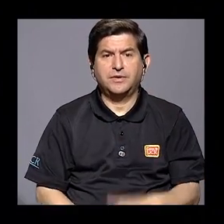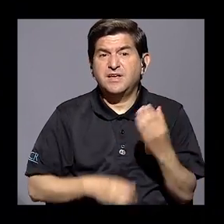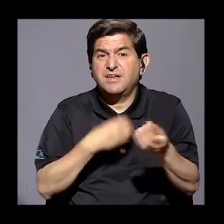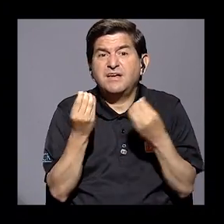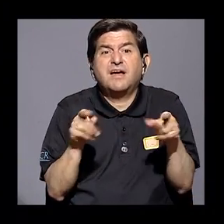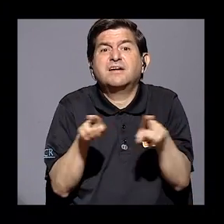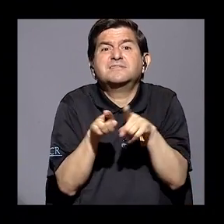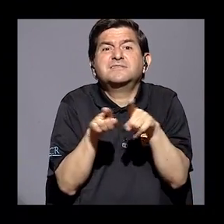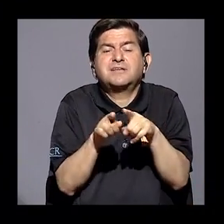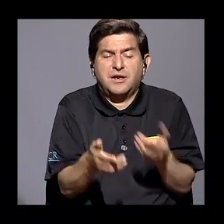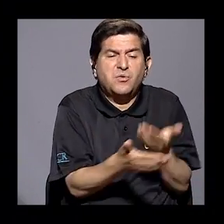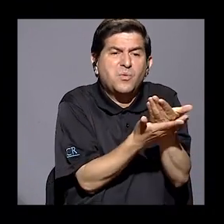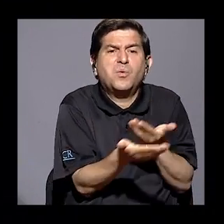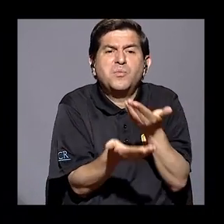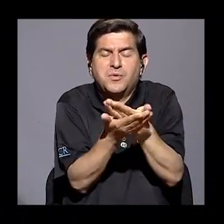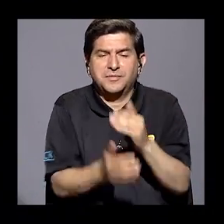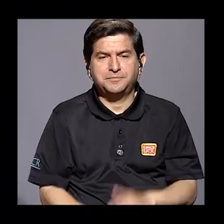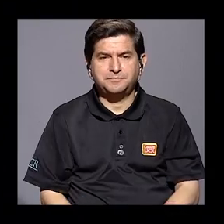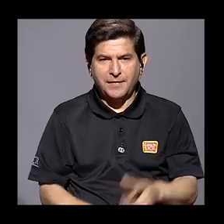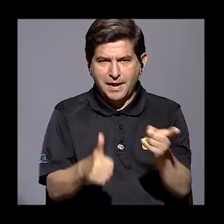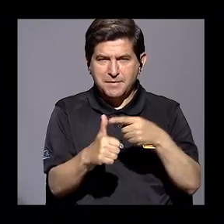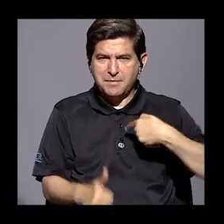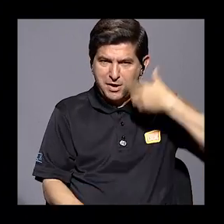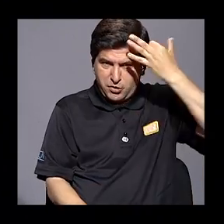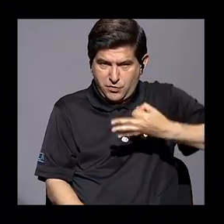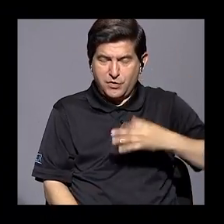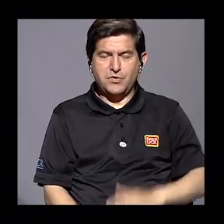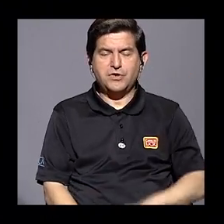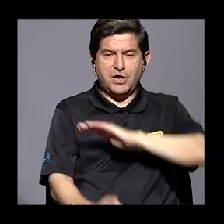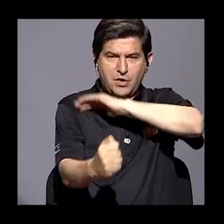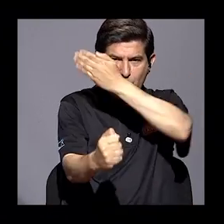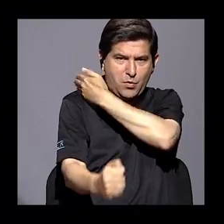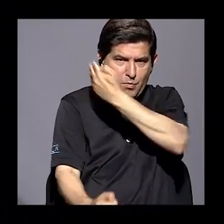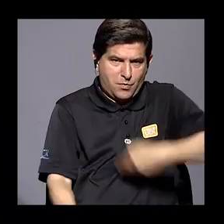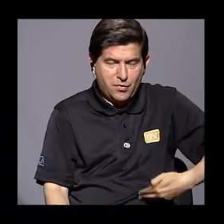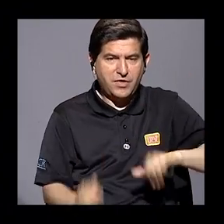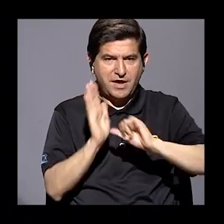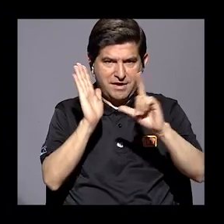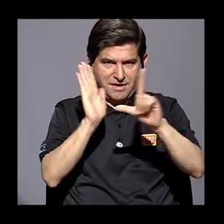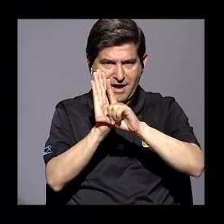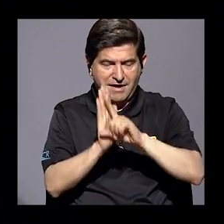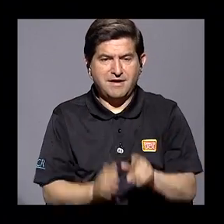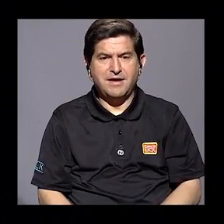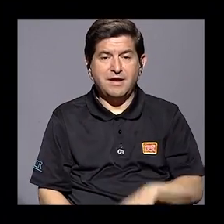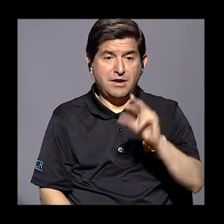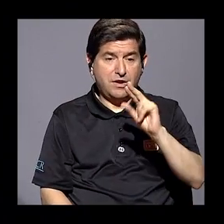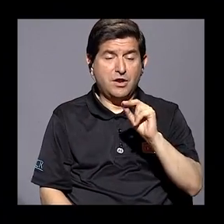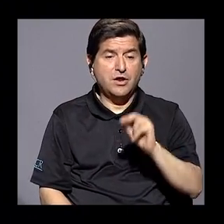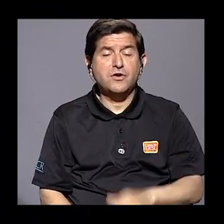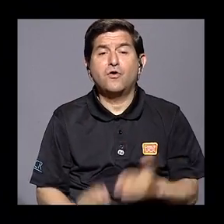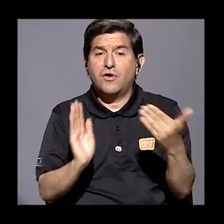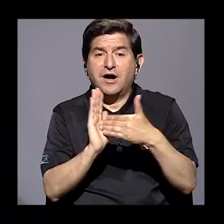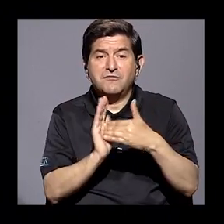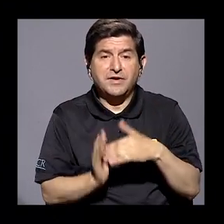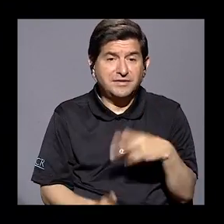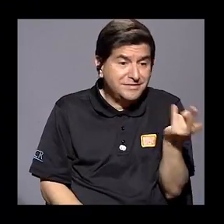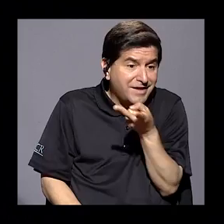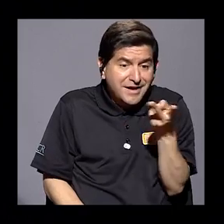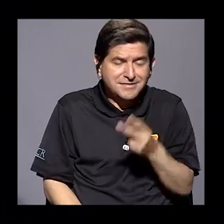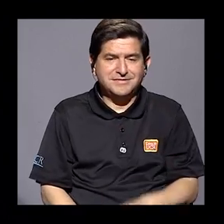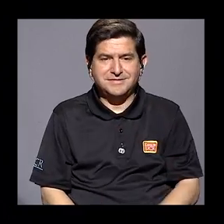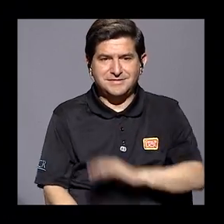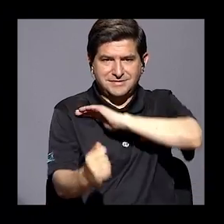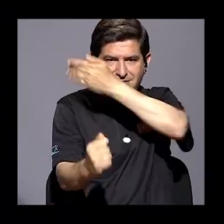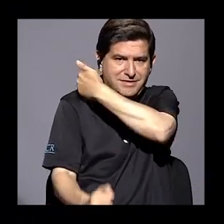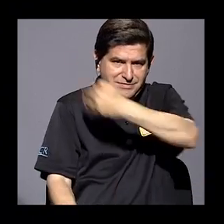podría hacer más claro estas vamos a ver lo primero que creo yo que el poder ejecutivo y el legislativo tendrían que hacer es no bajarse la cola es decir